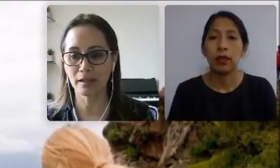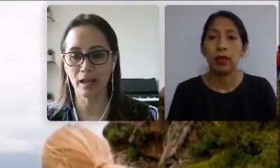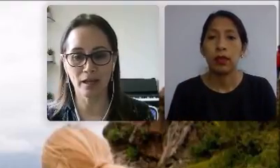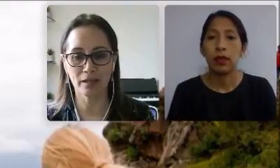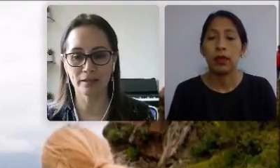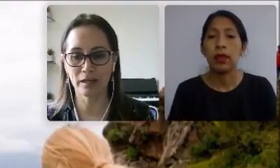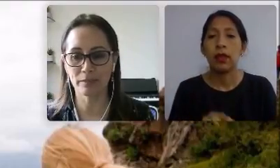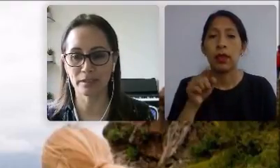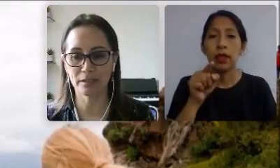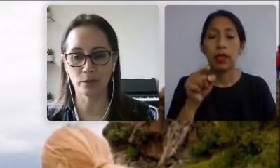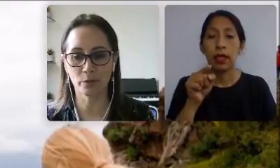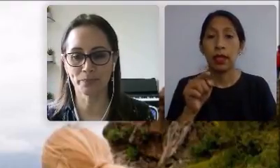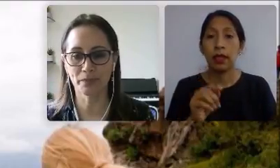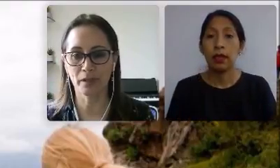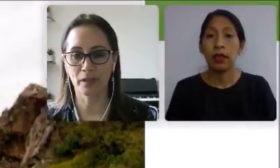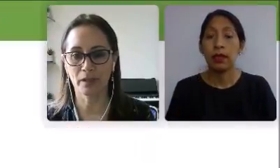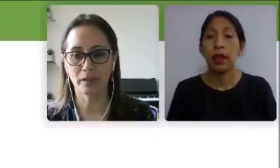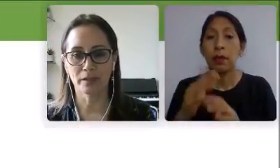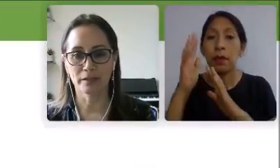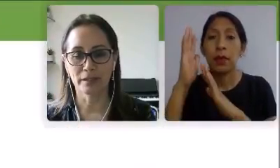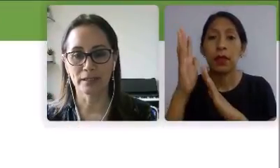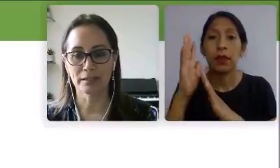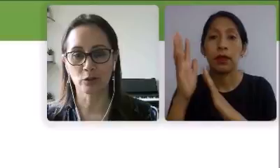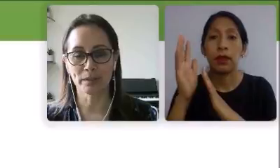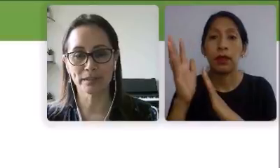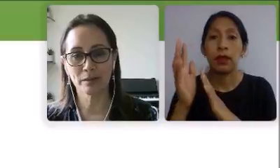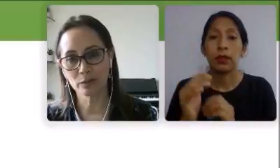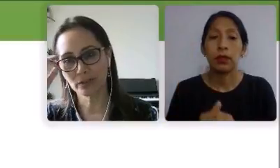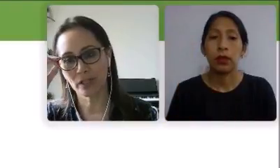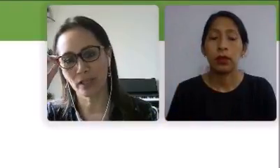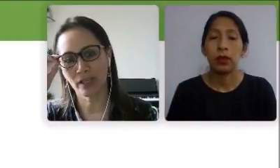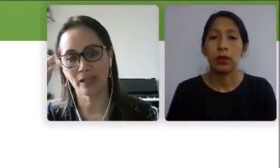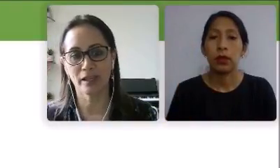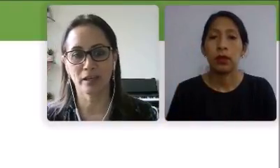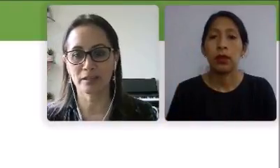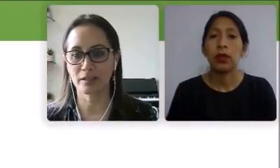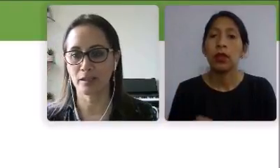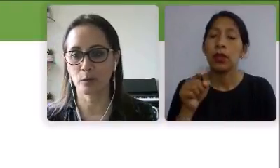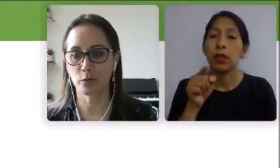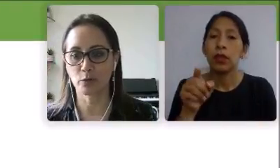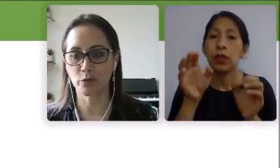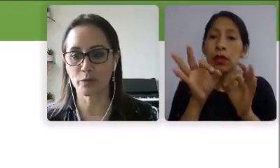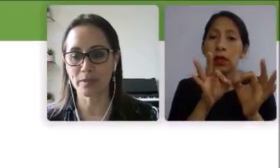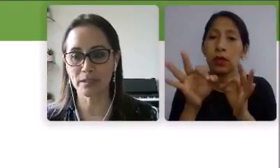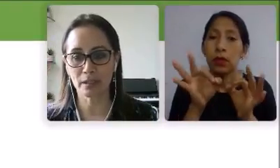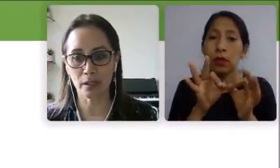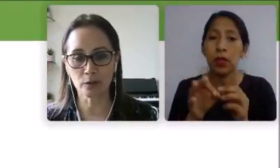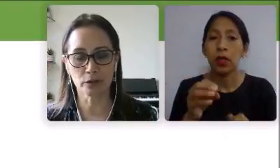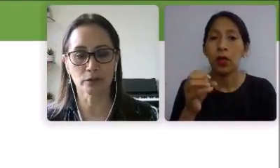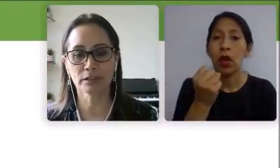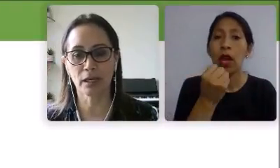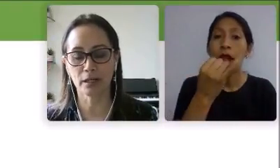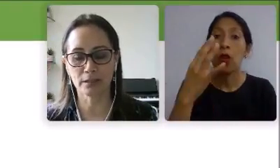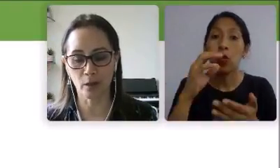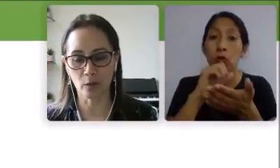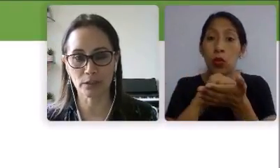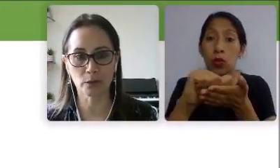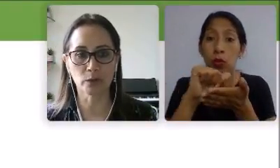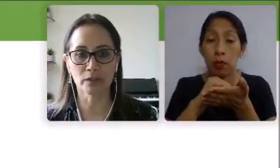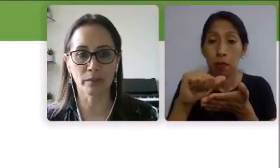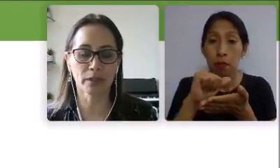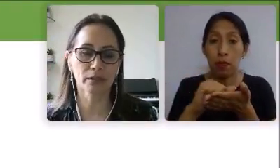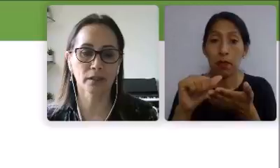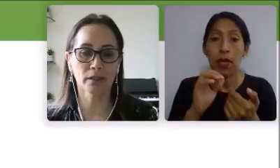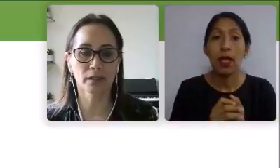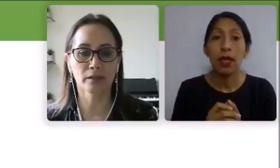Para esta parte de la presentación, les comentamos que hace algunos meses, en agosto, se ha realizado